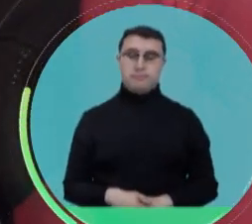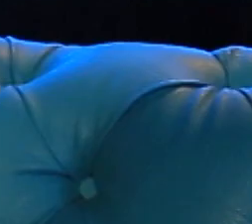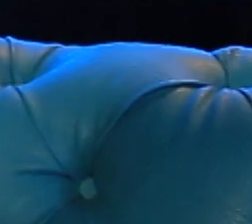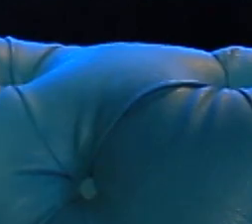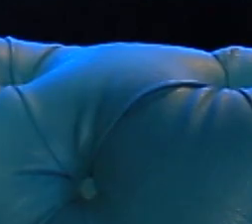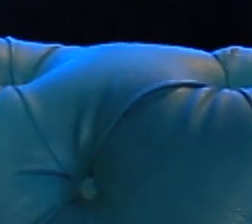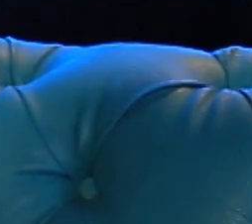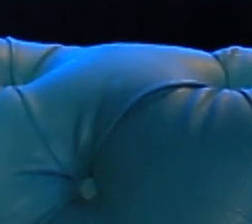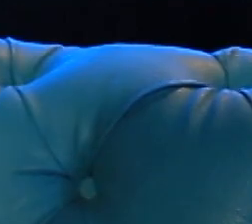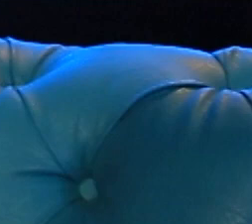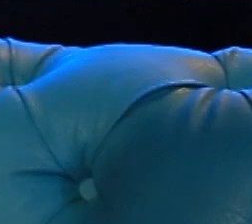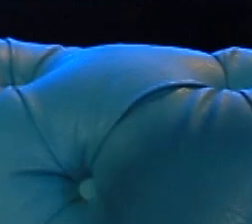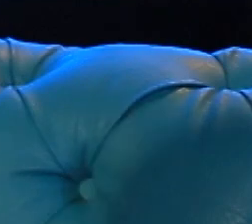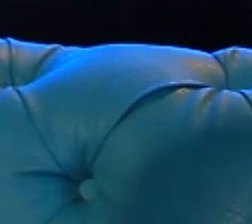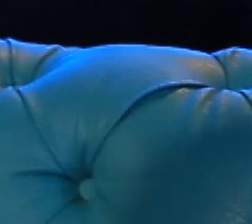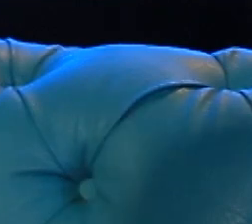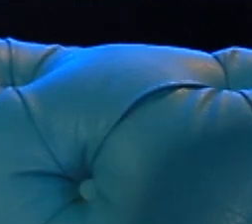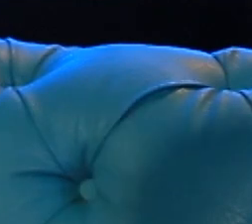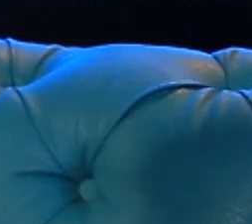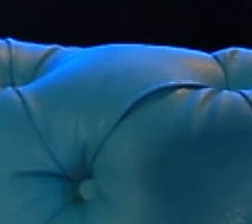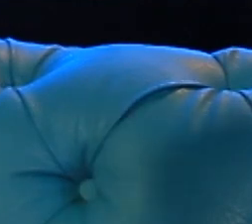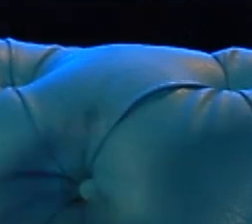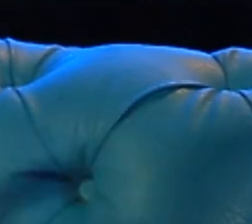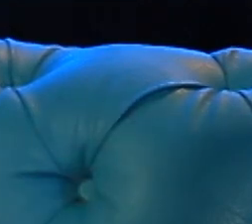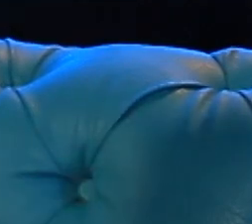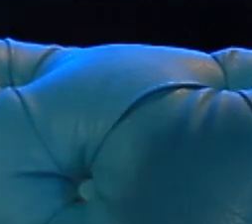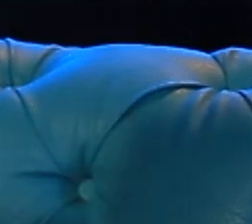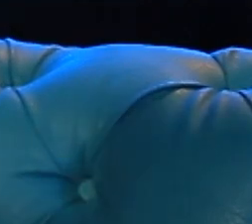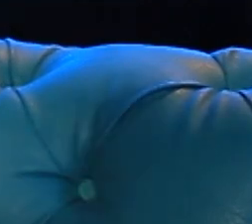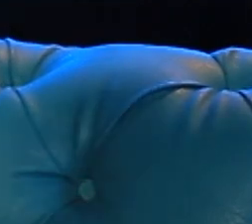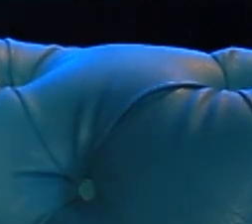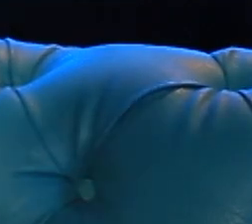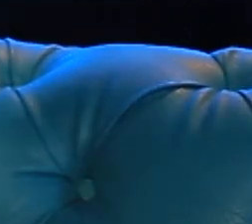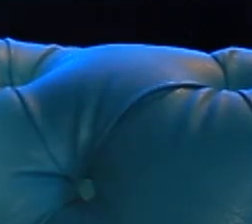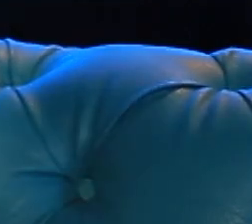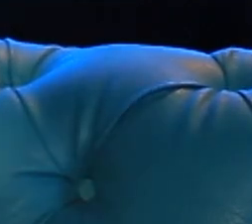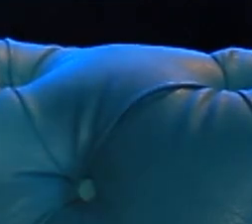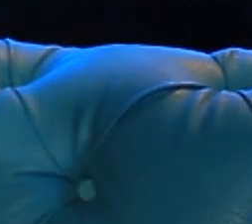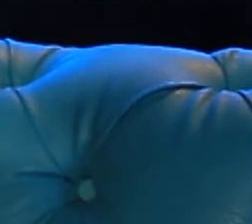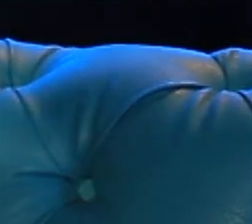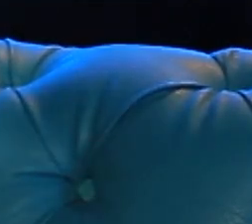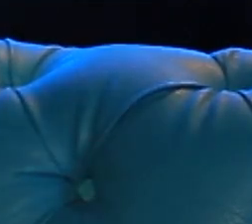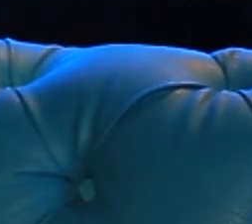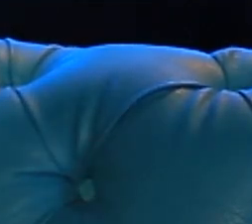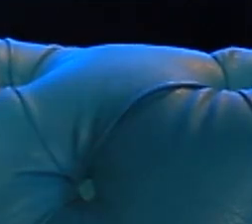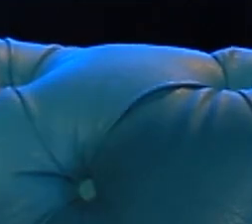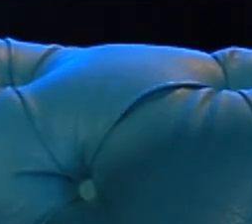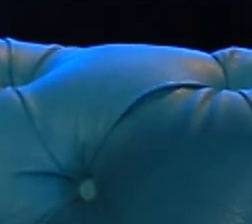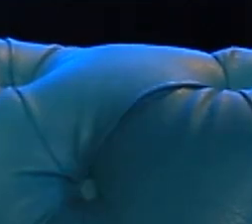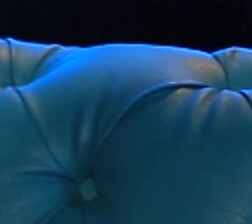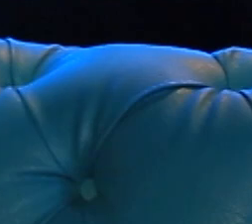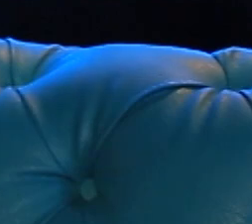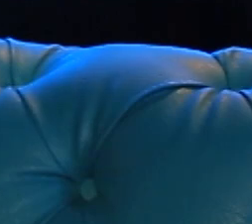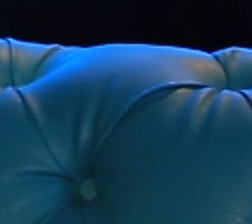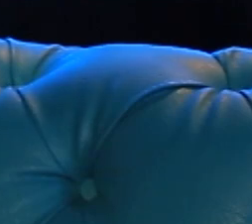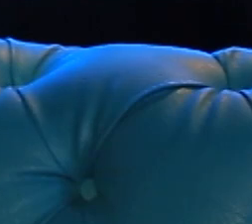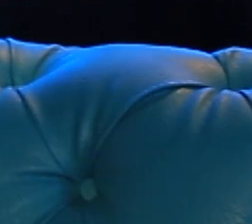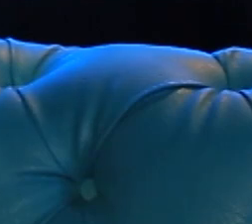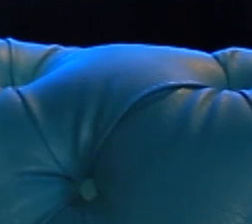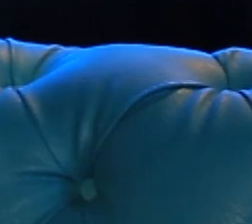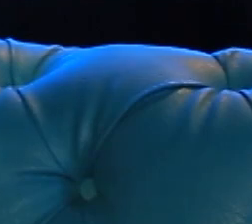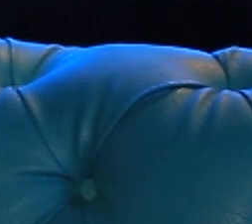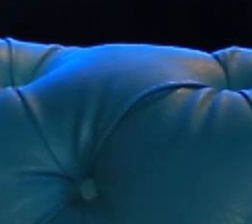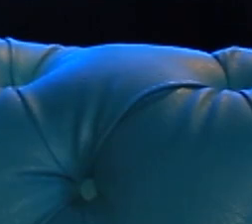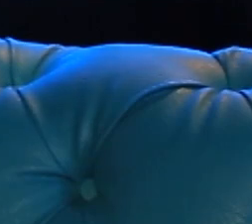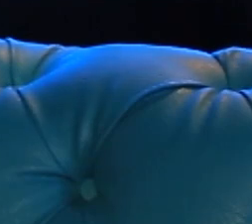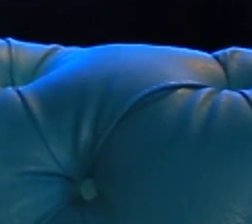digital Camilo Muchas gracias por estar hoy con nosotros y por compartir también esos nuevos cambios que el